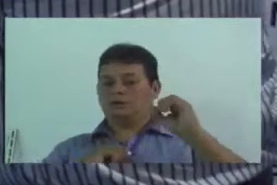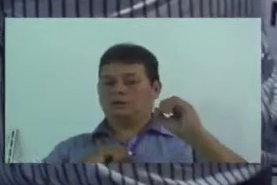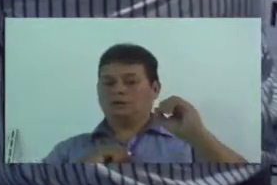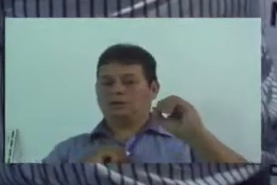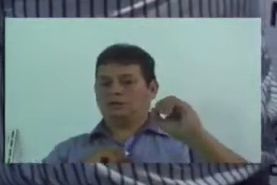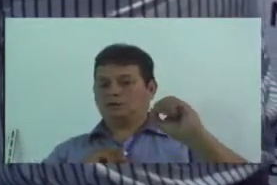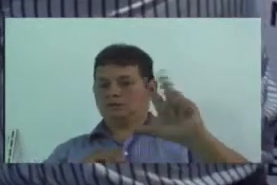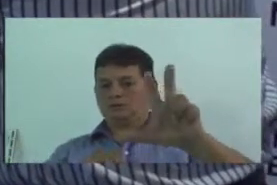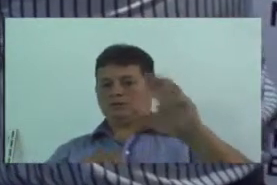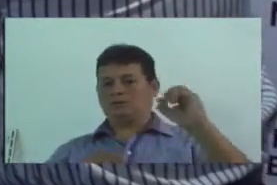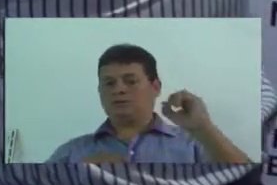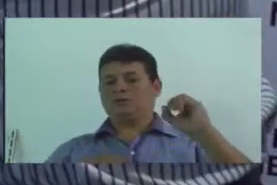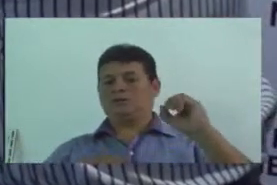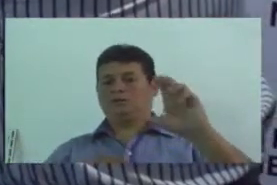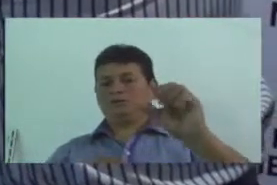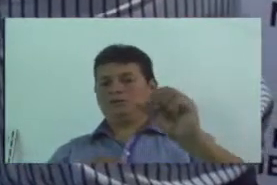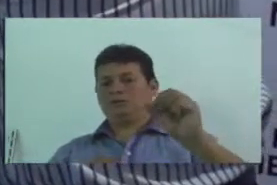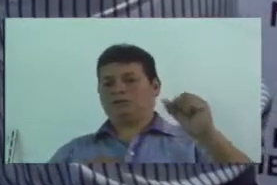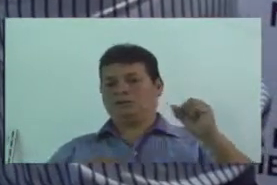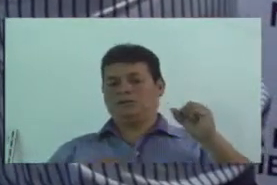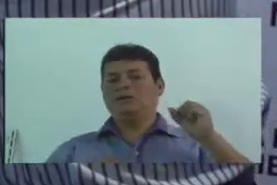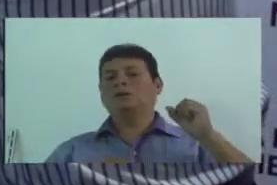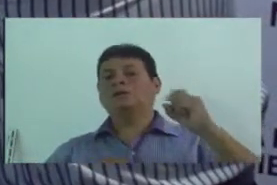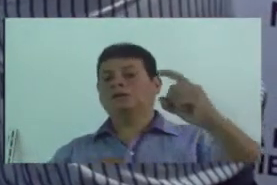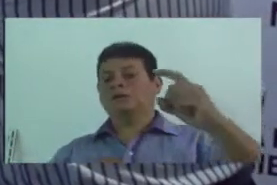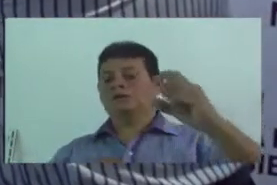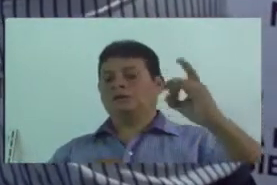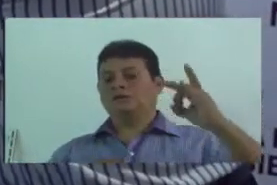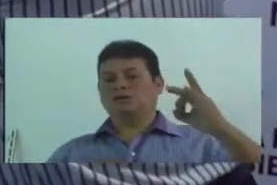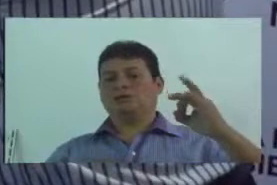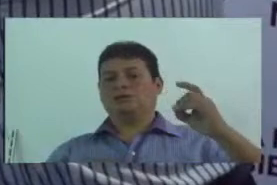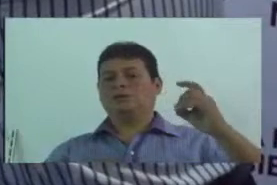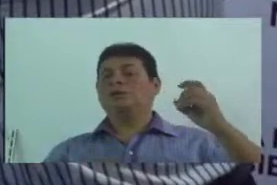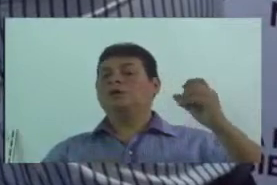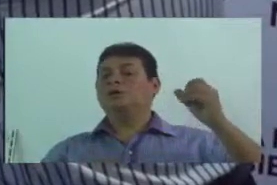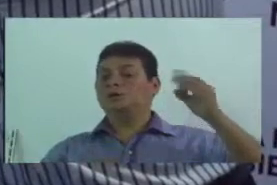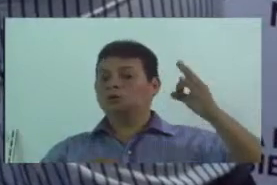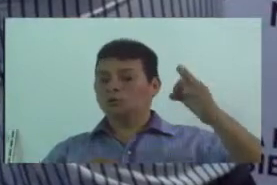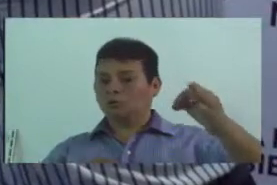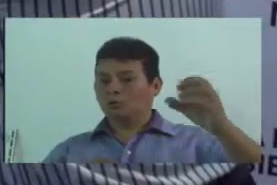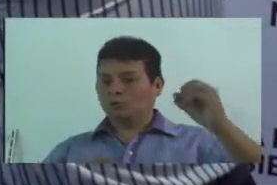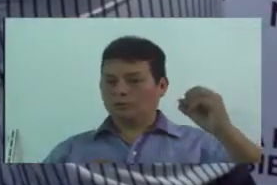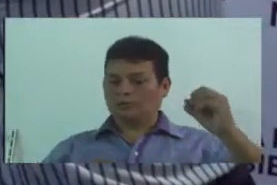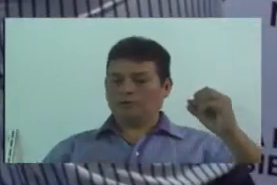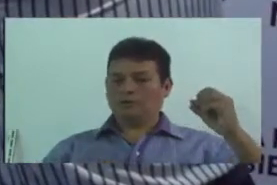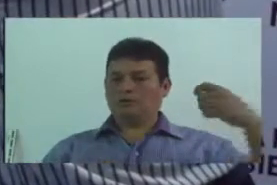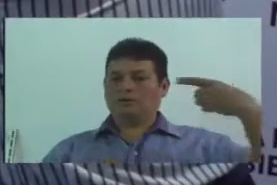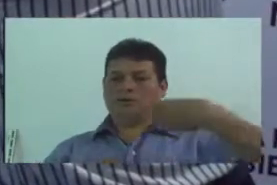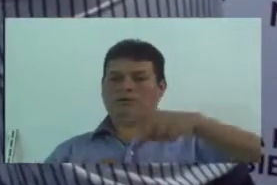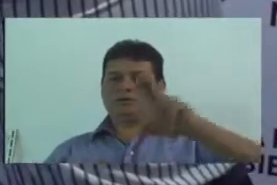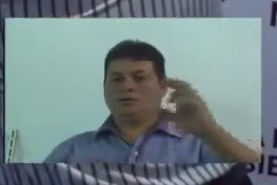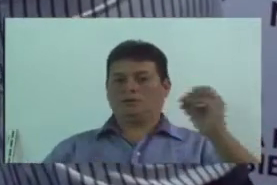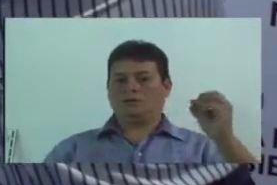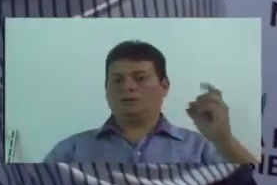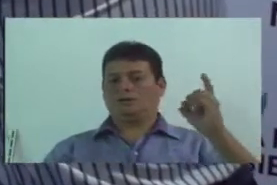30, 40, 50, 60, 70, 80, 90. Es decir,